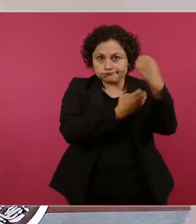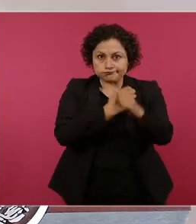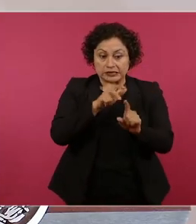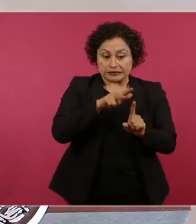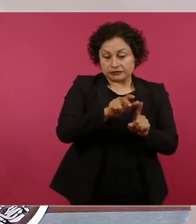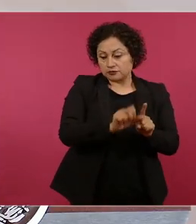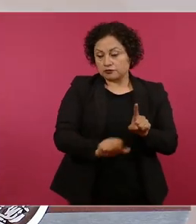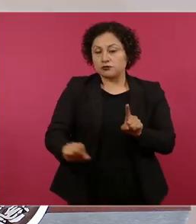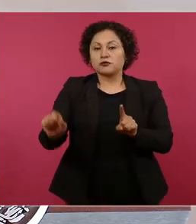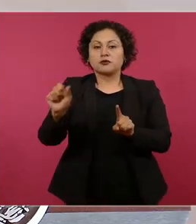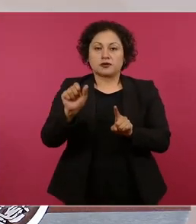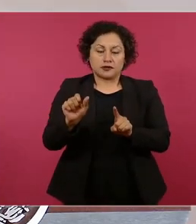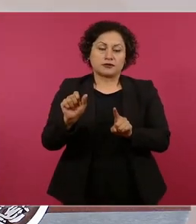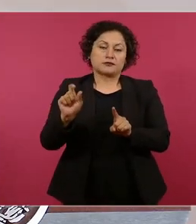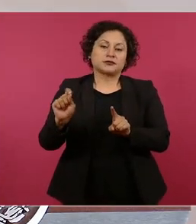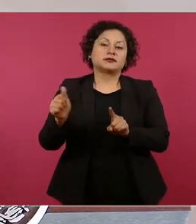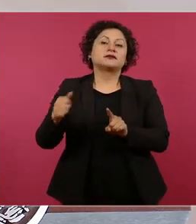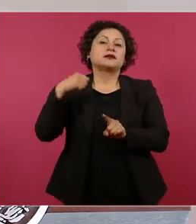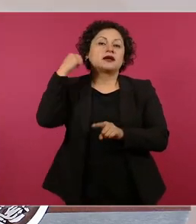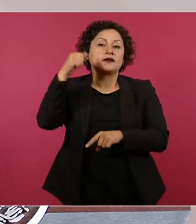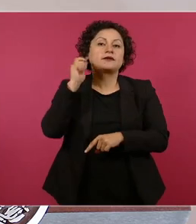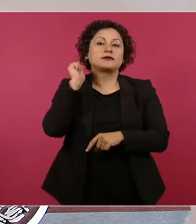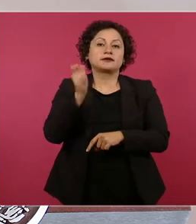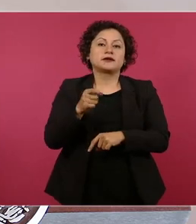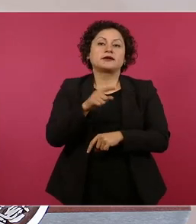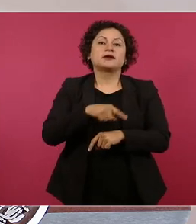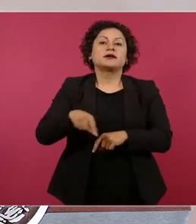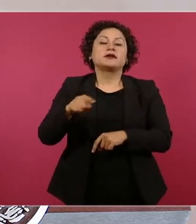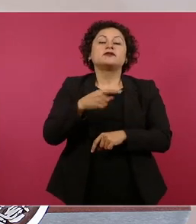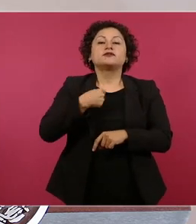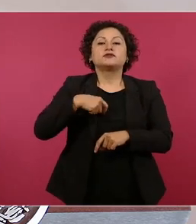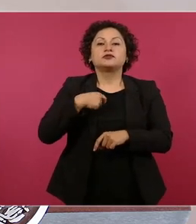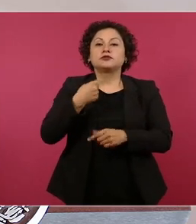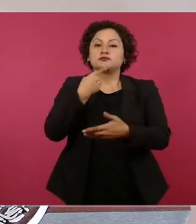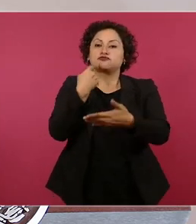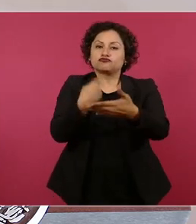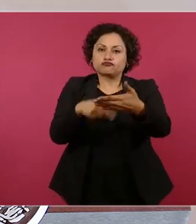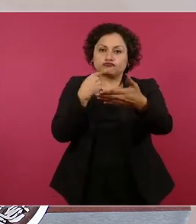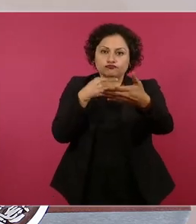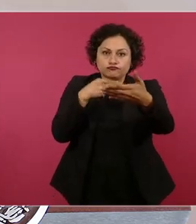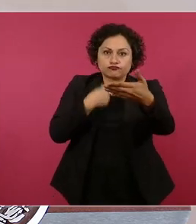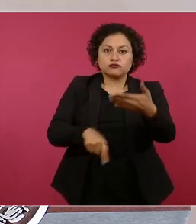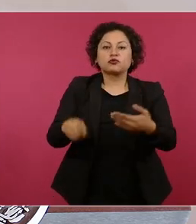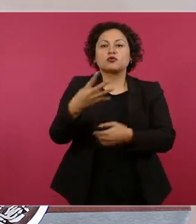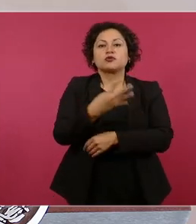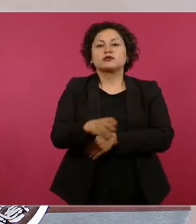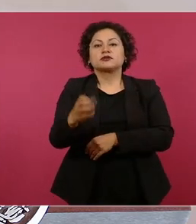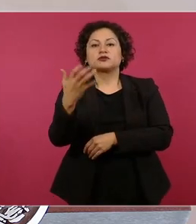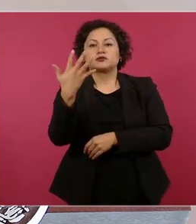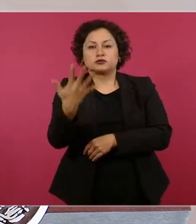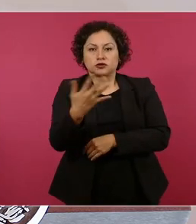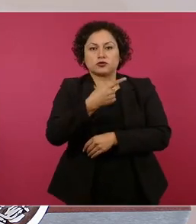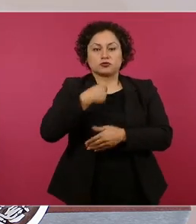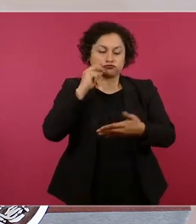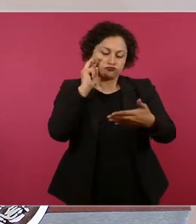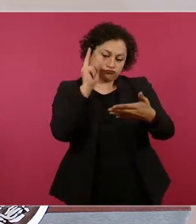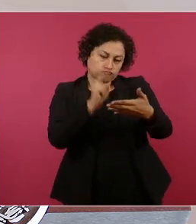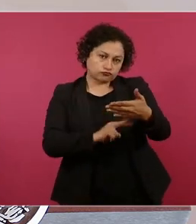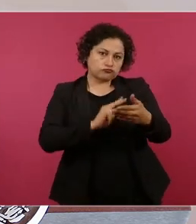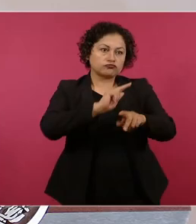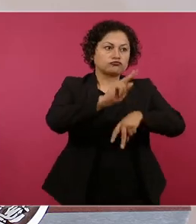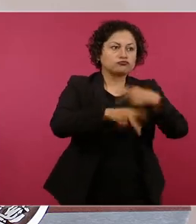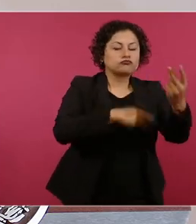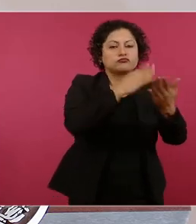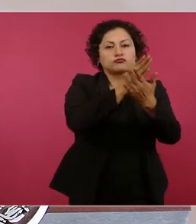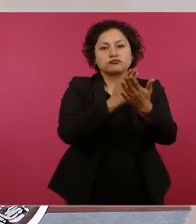año eh atendimos 405 denuncias realizamos 384 verificaciones